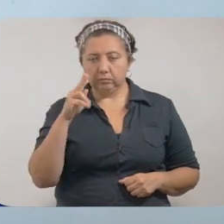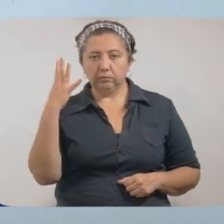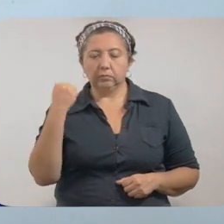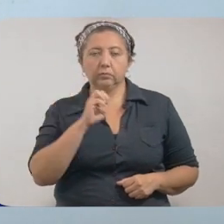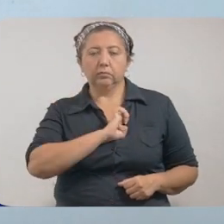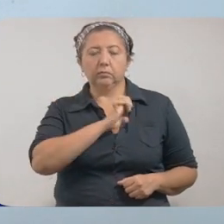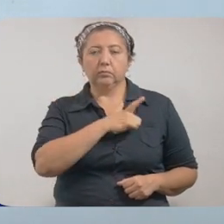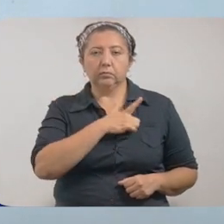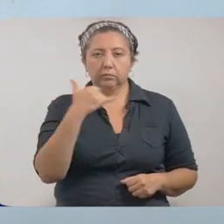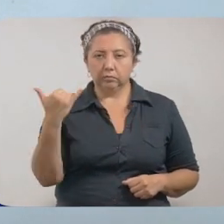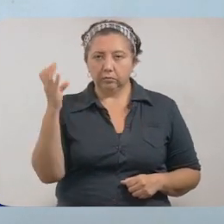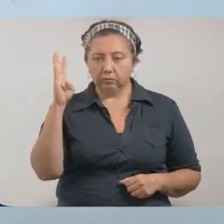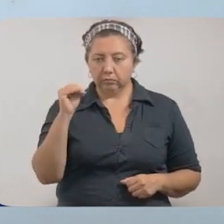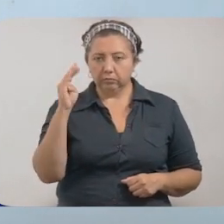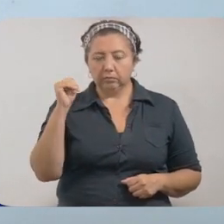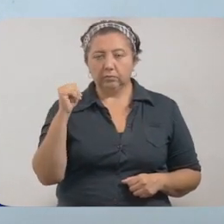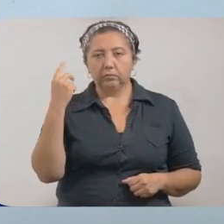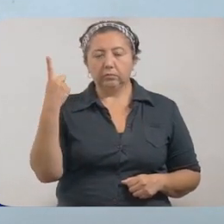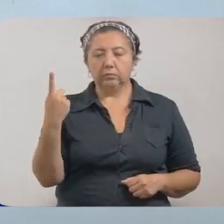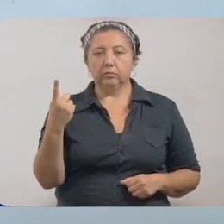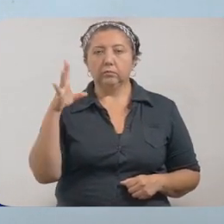9992008489 en español y